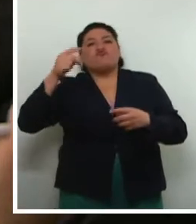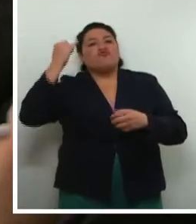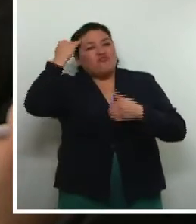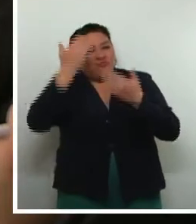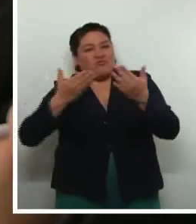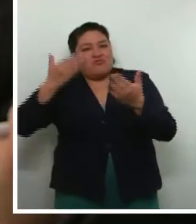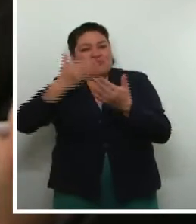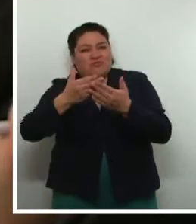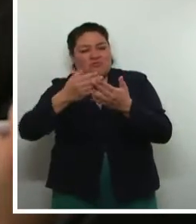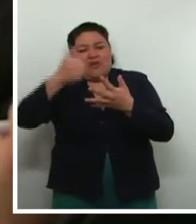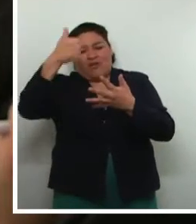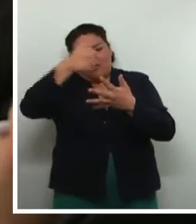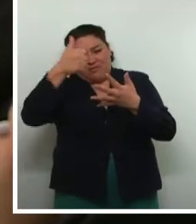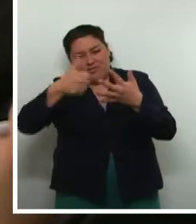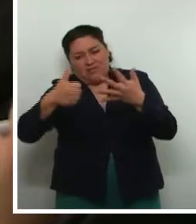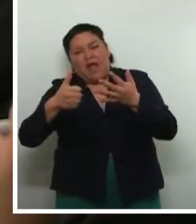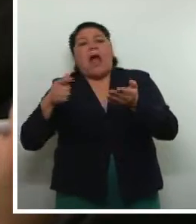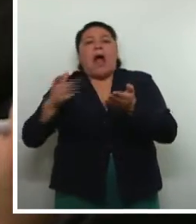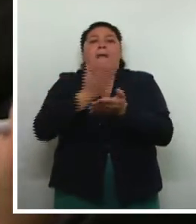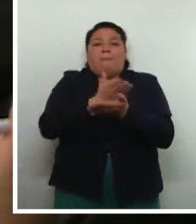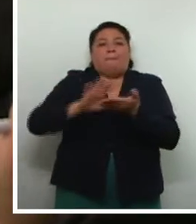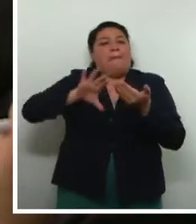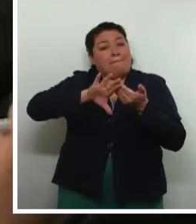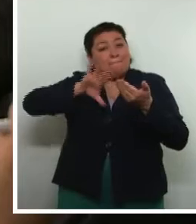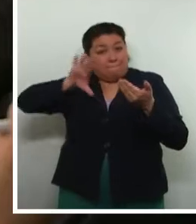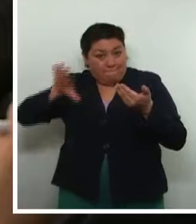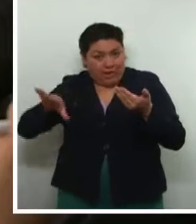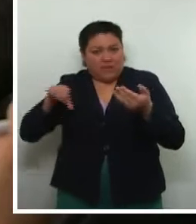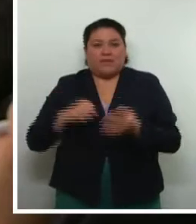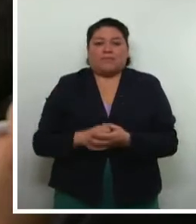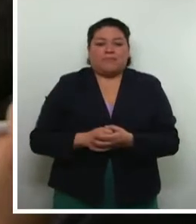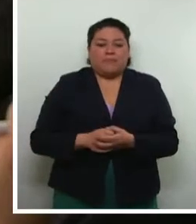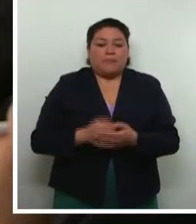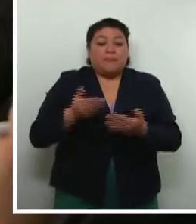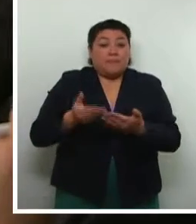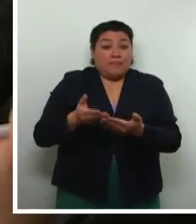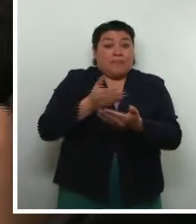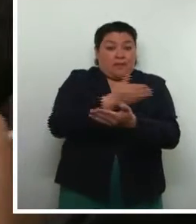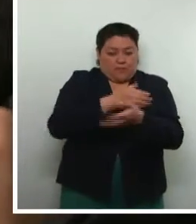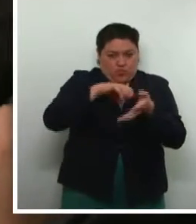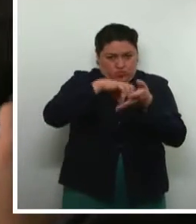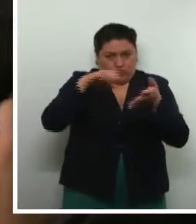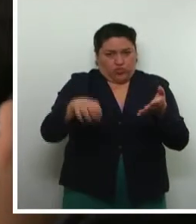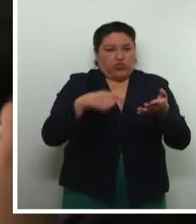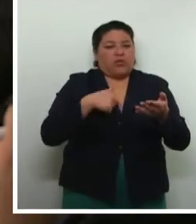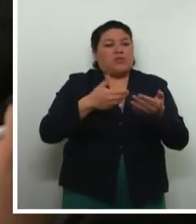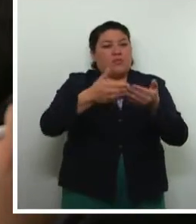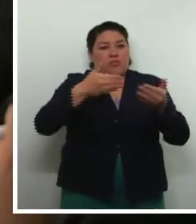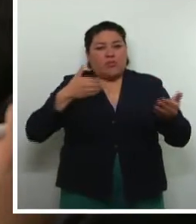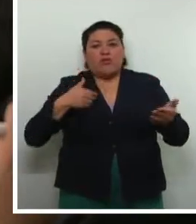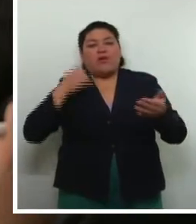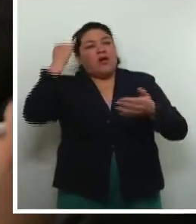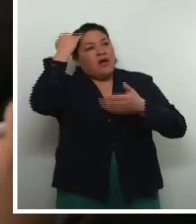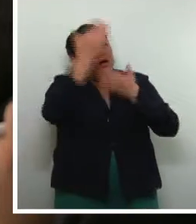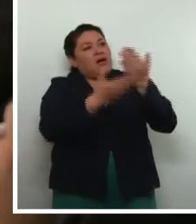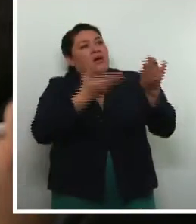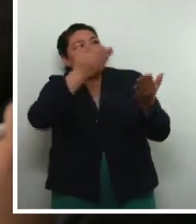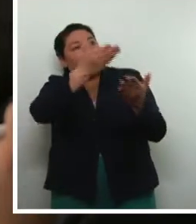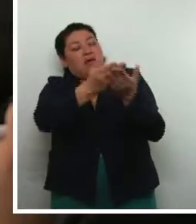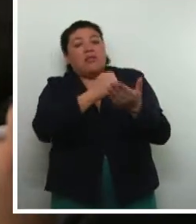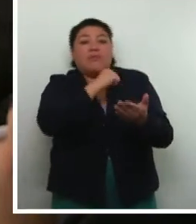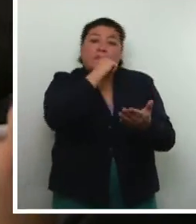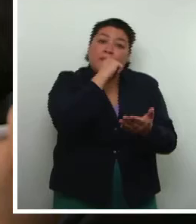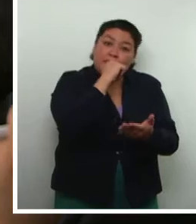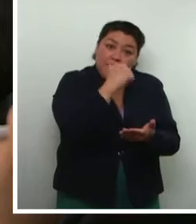incluidas las reservas que se hicieron. Si las reservas no se hubieran publicado y expresado,